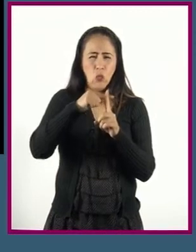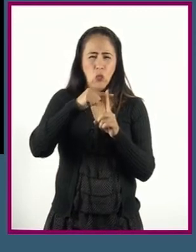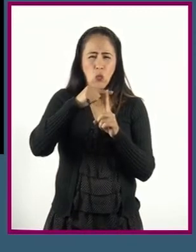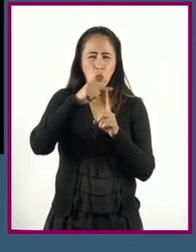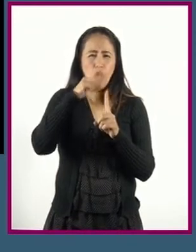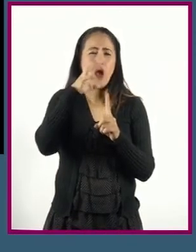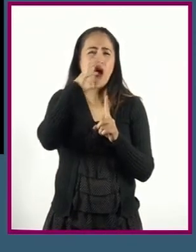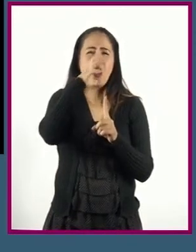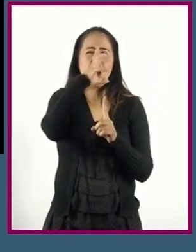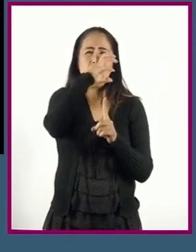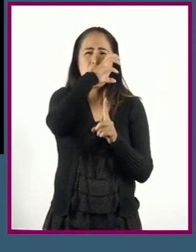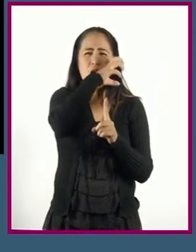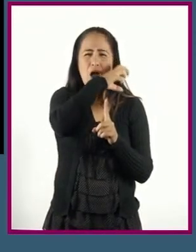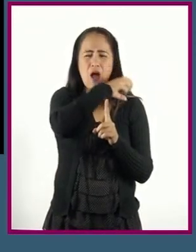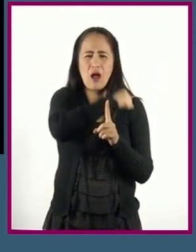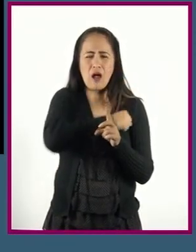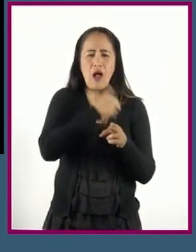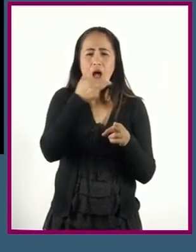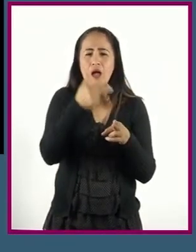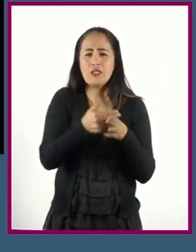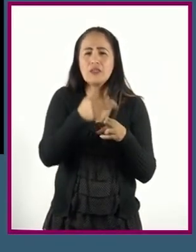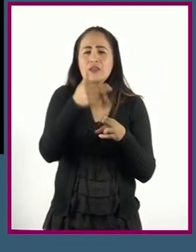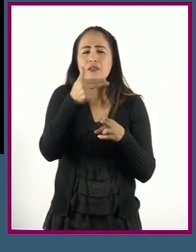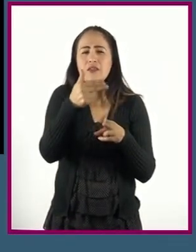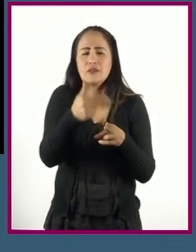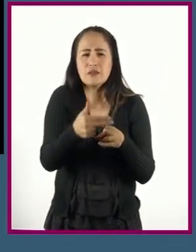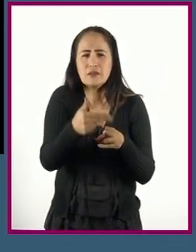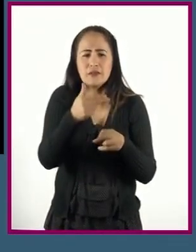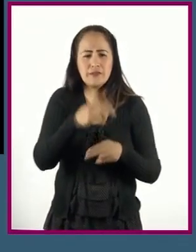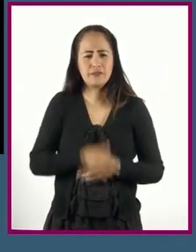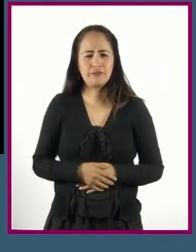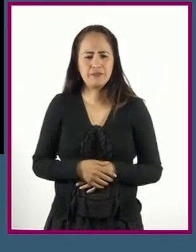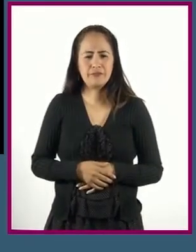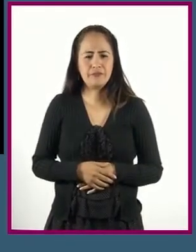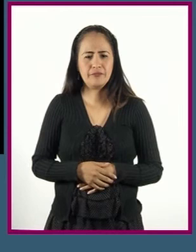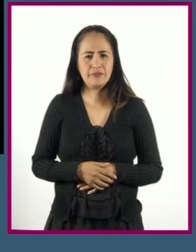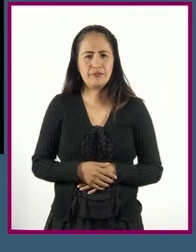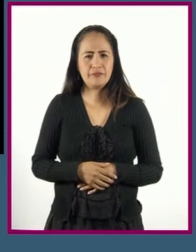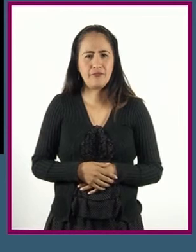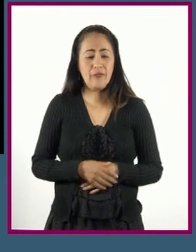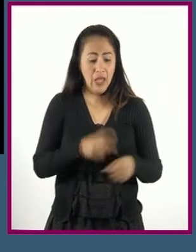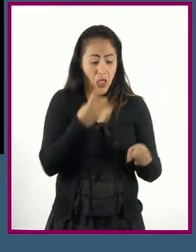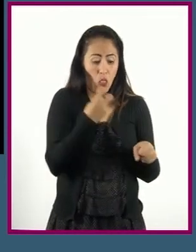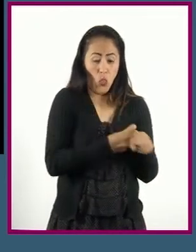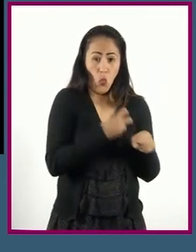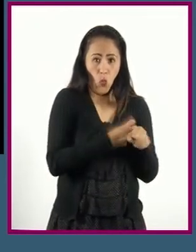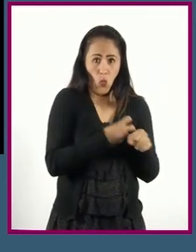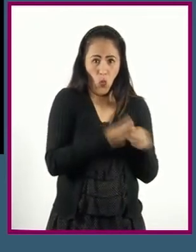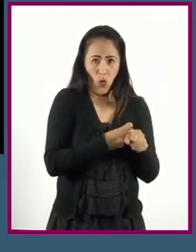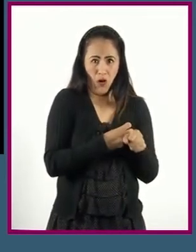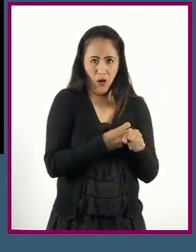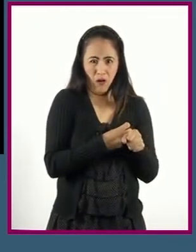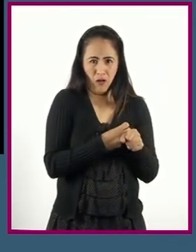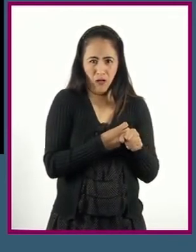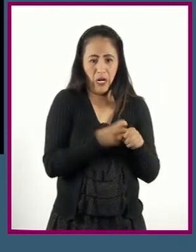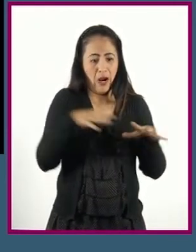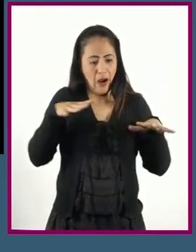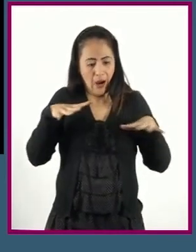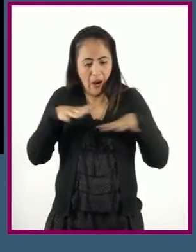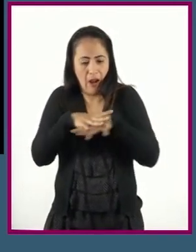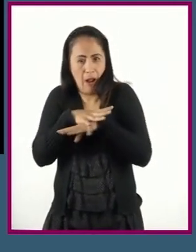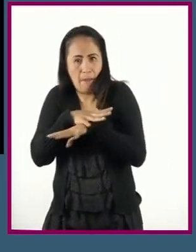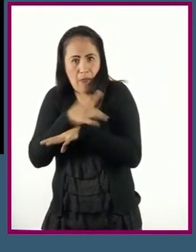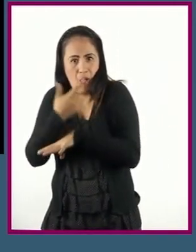temperatura, llegamos al momento en que este sólido que teníamos inicialmente se va a convertir en